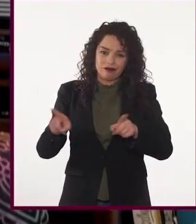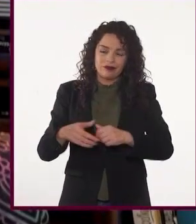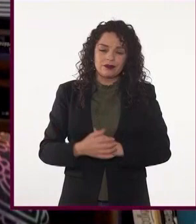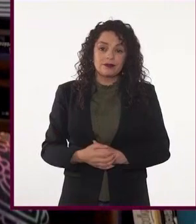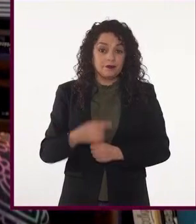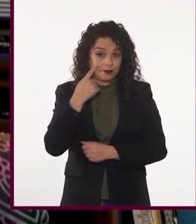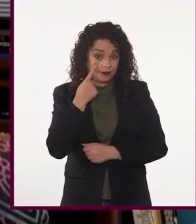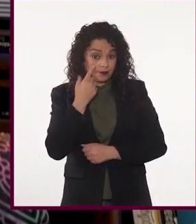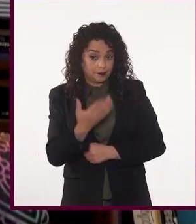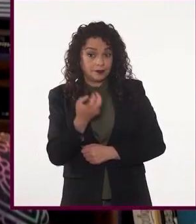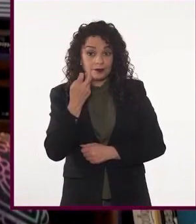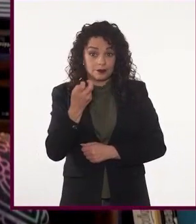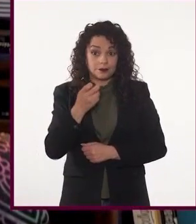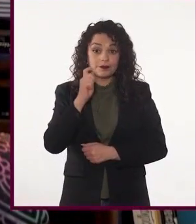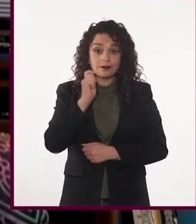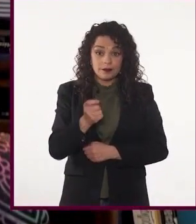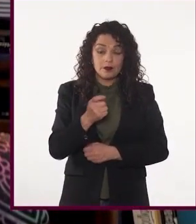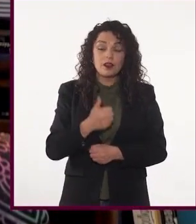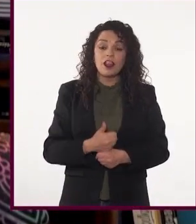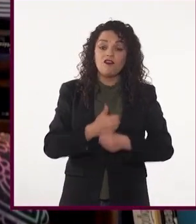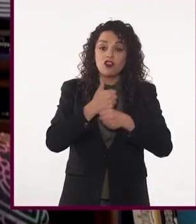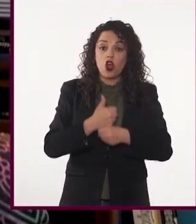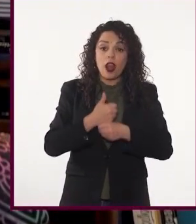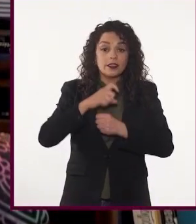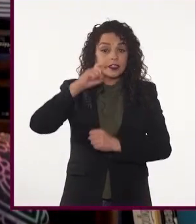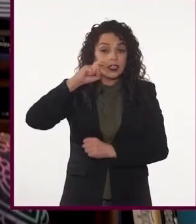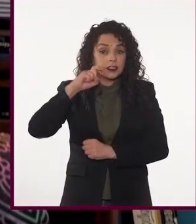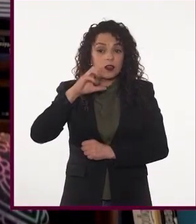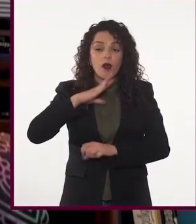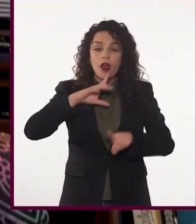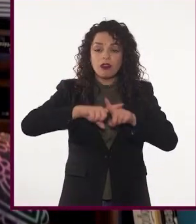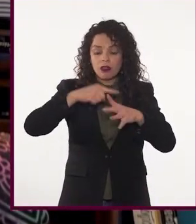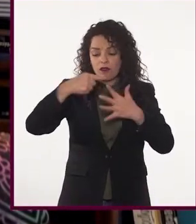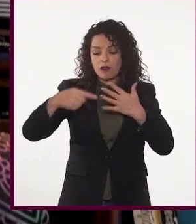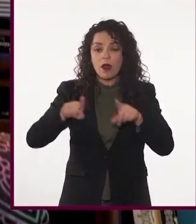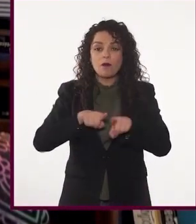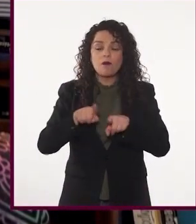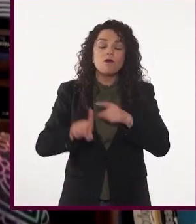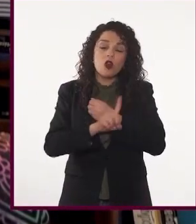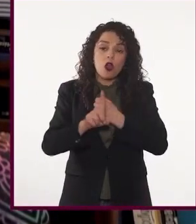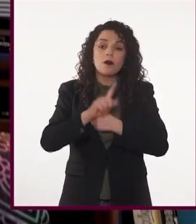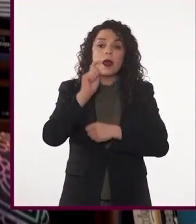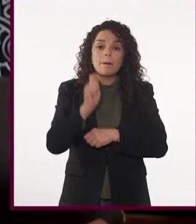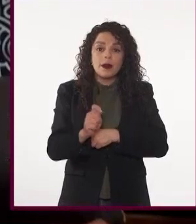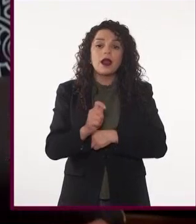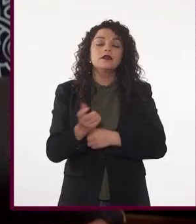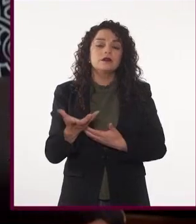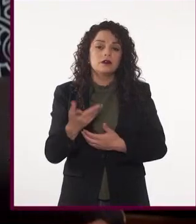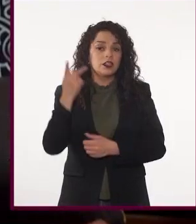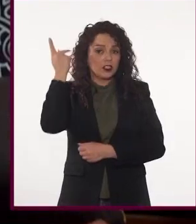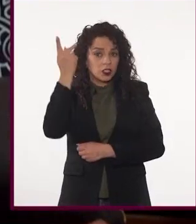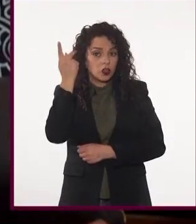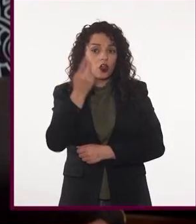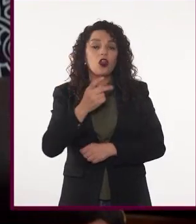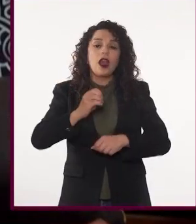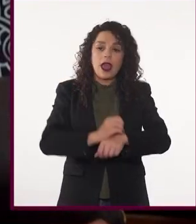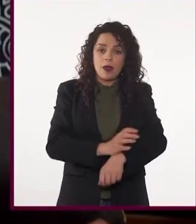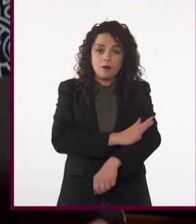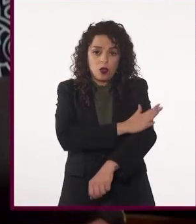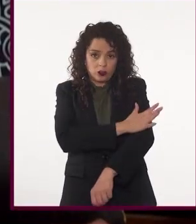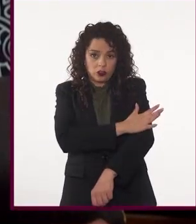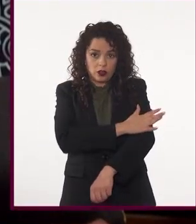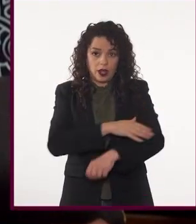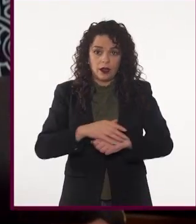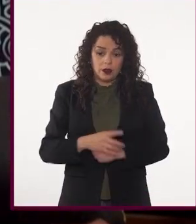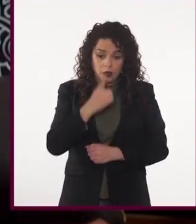Como podemos ver, la violencia sexual genera diversos problemas emocionales y psicológicos, no solo en las personas agredidas,